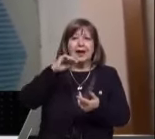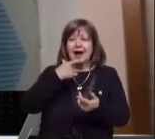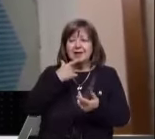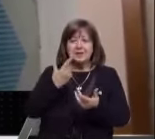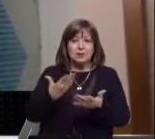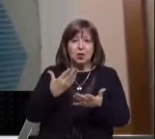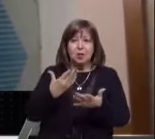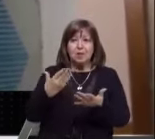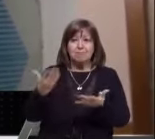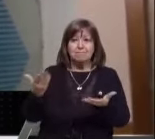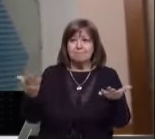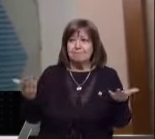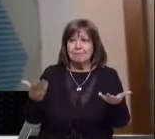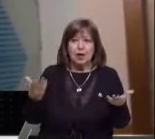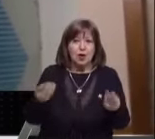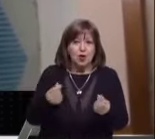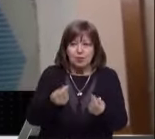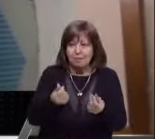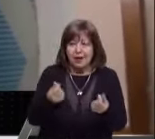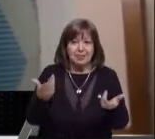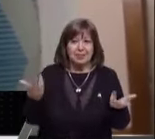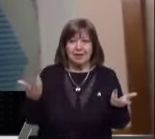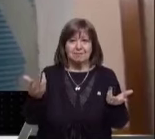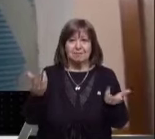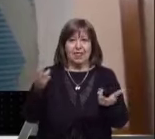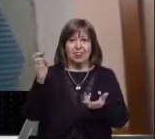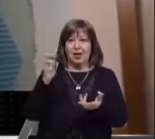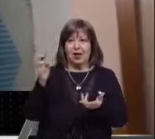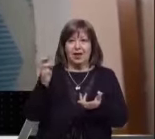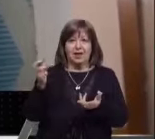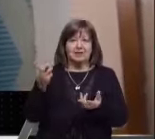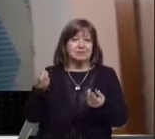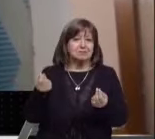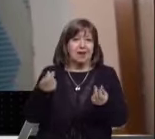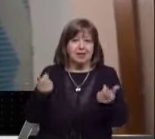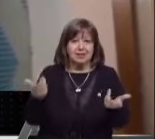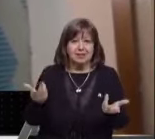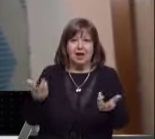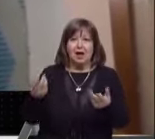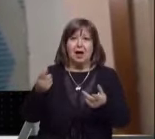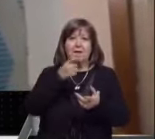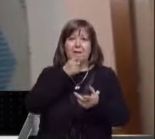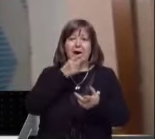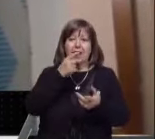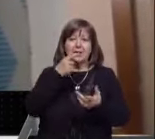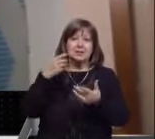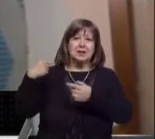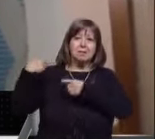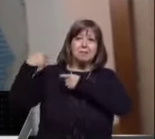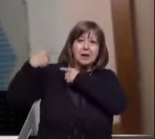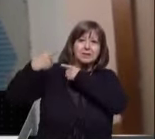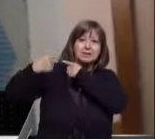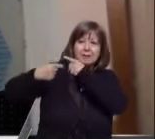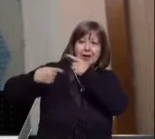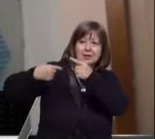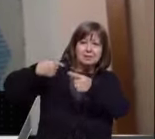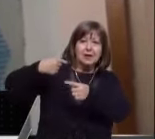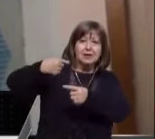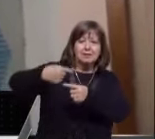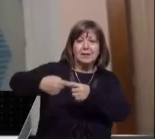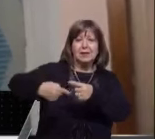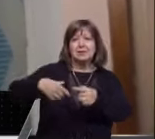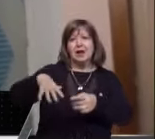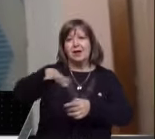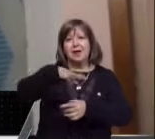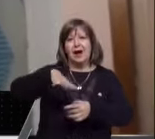pudiendo responder porque no dan los costos. Entonces, esto ha ido, es una cascada que va afectando a todas las áreas de salud que